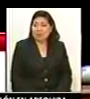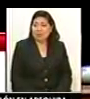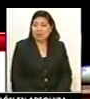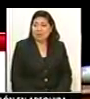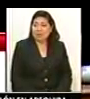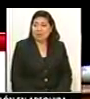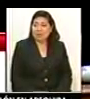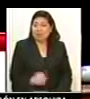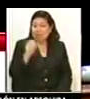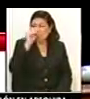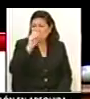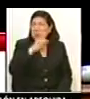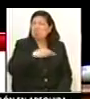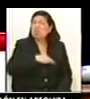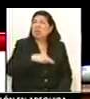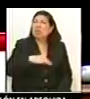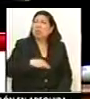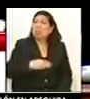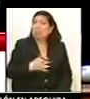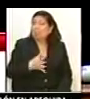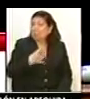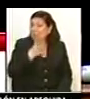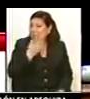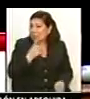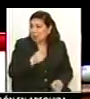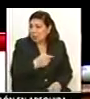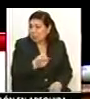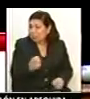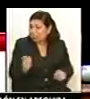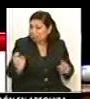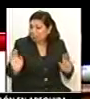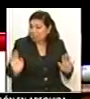¿Cuál es la opinión del Ministerio de Economía? De repente no está de acuerdo con ustedes.